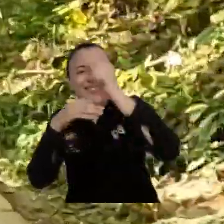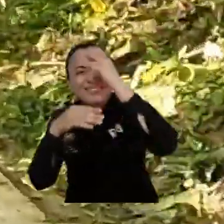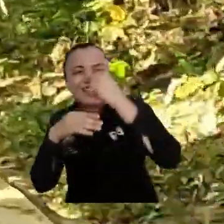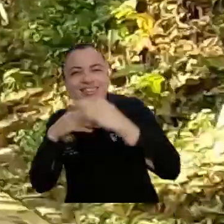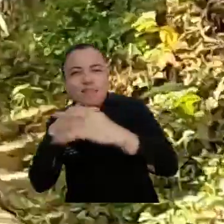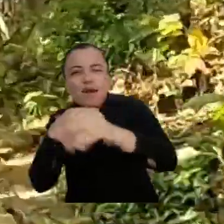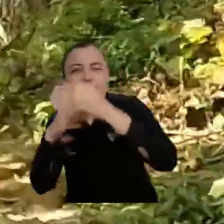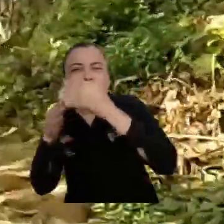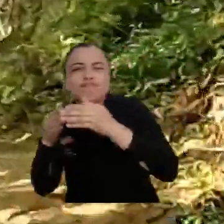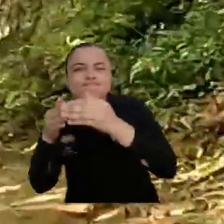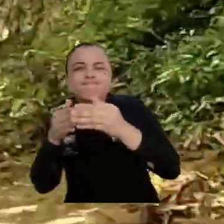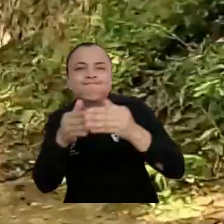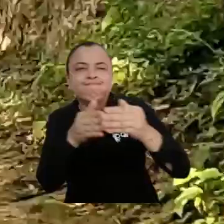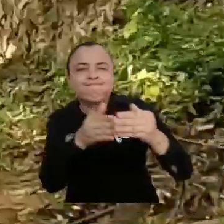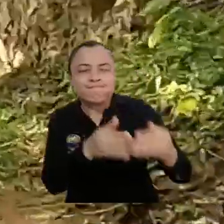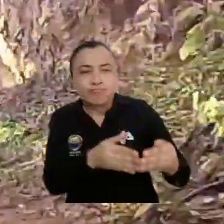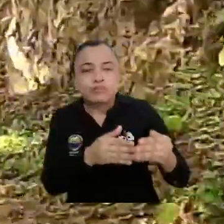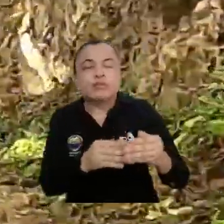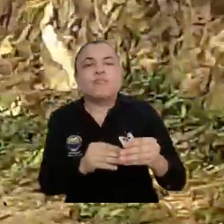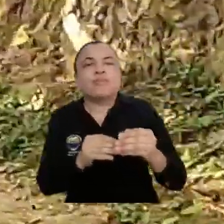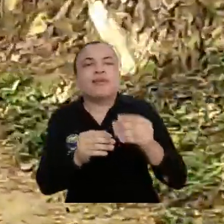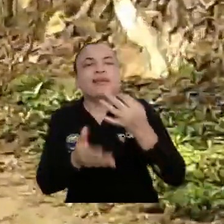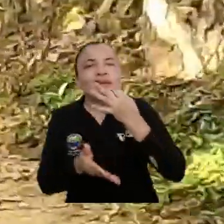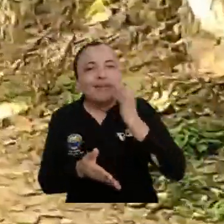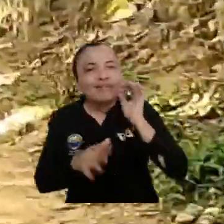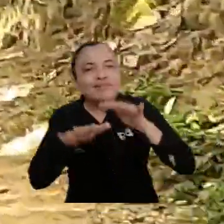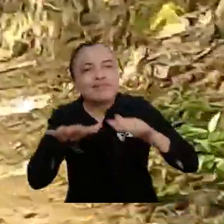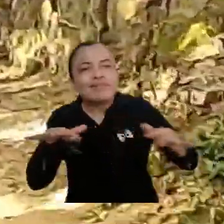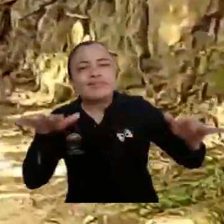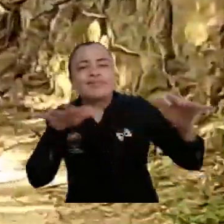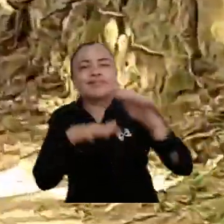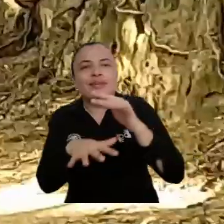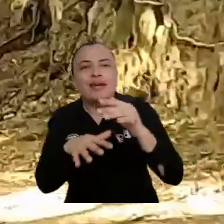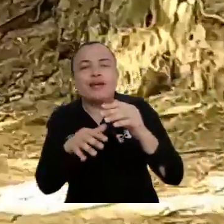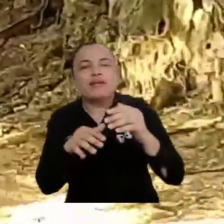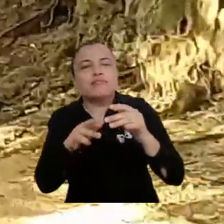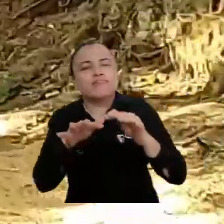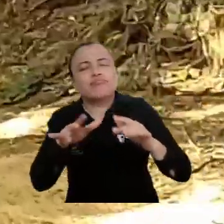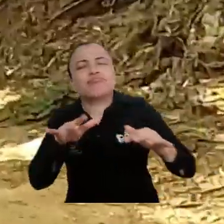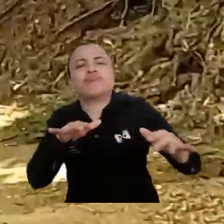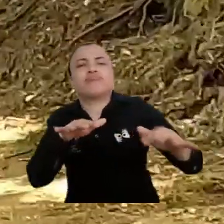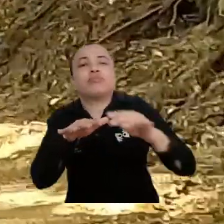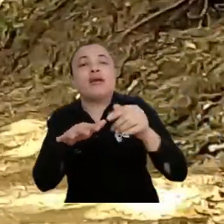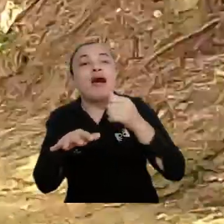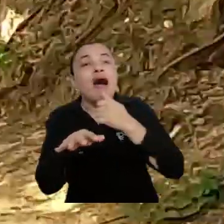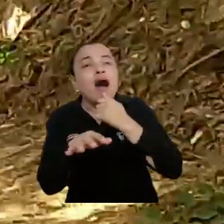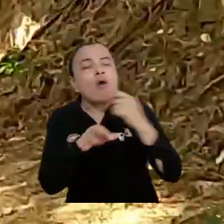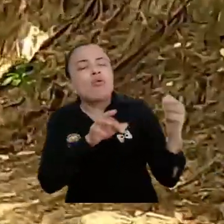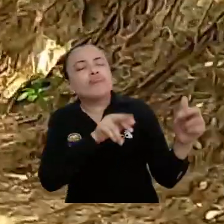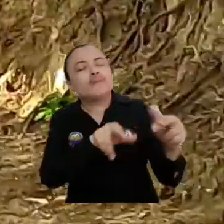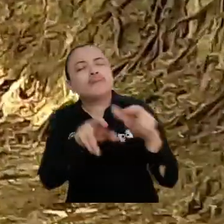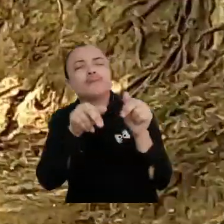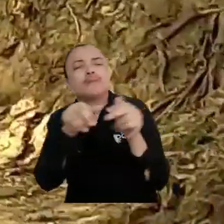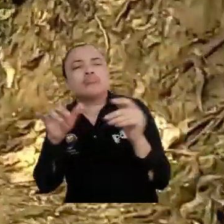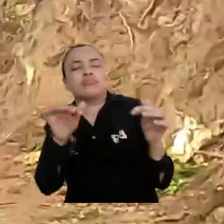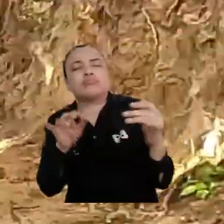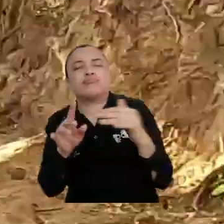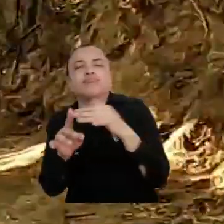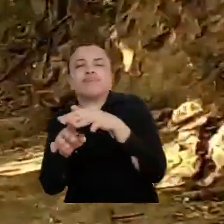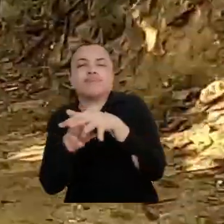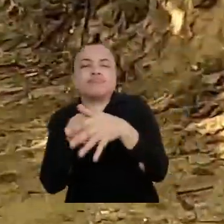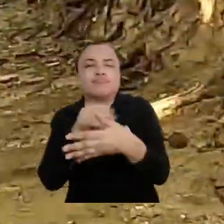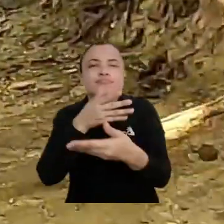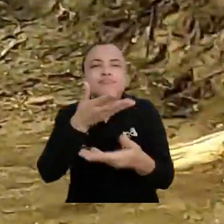que cubrían las laderas, beneficiaderos movidos por el agua. Las haciendas fueron más que fincas, fueron trabajo,